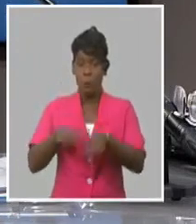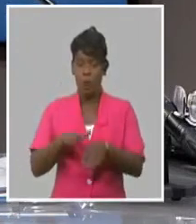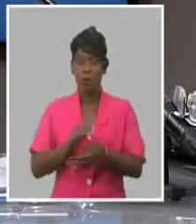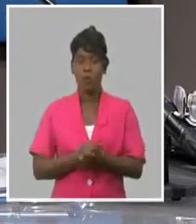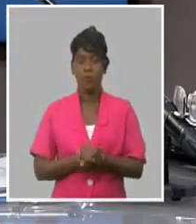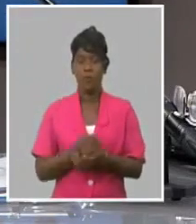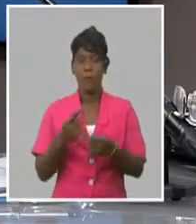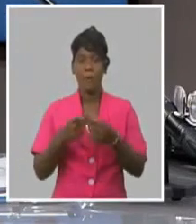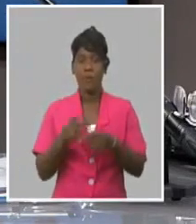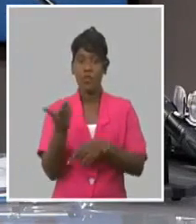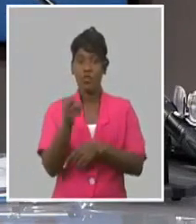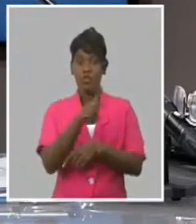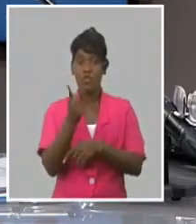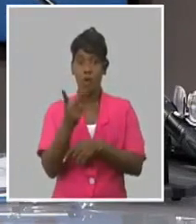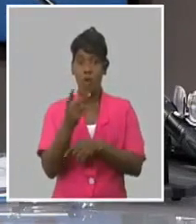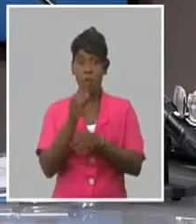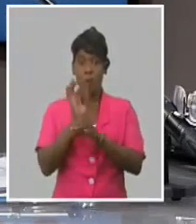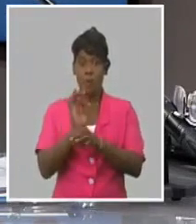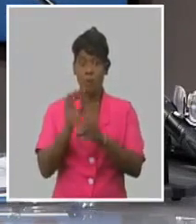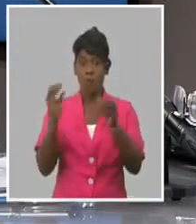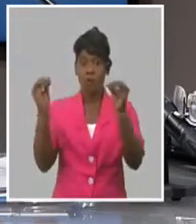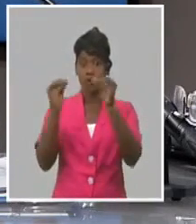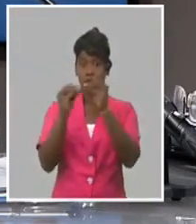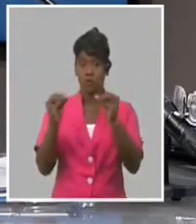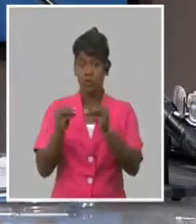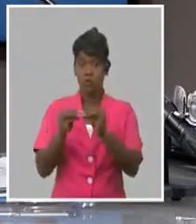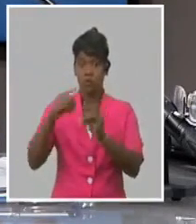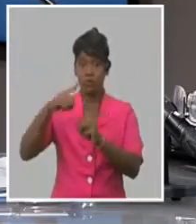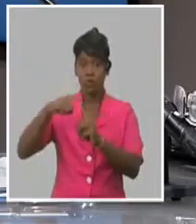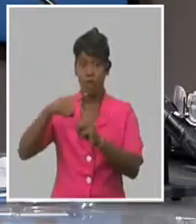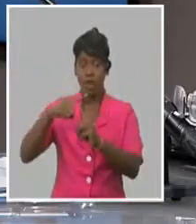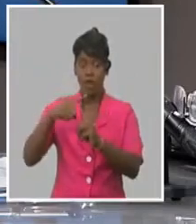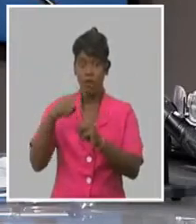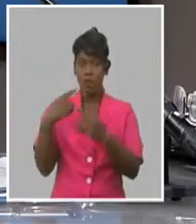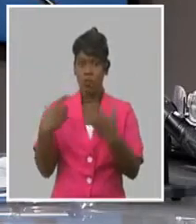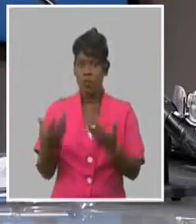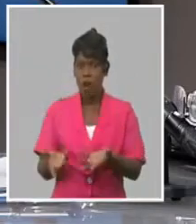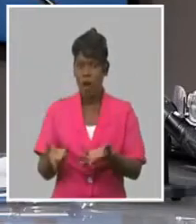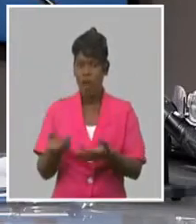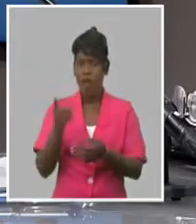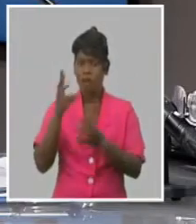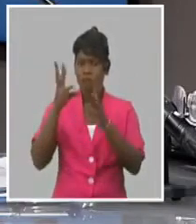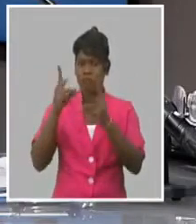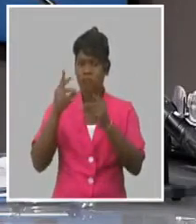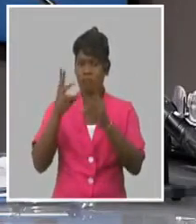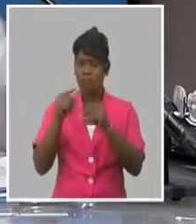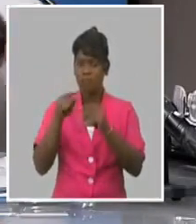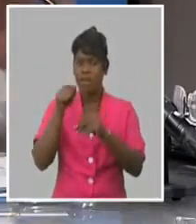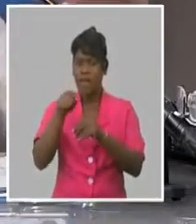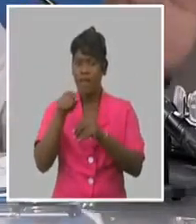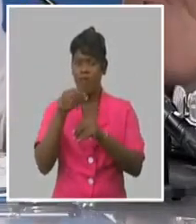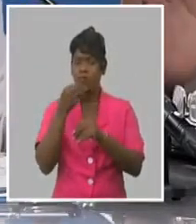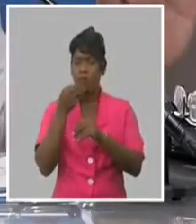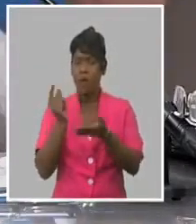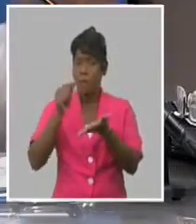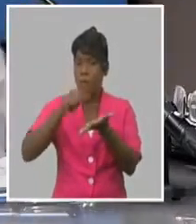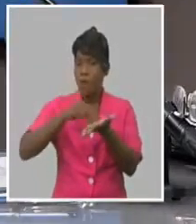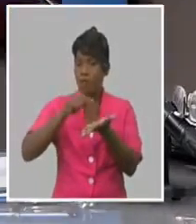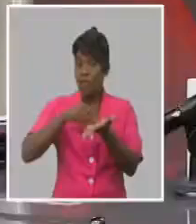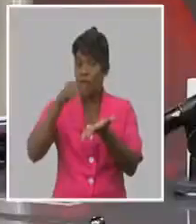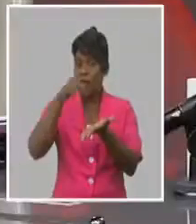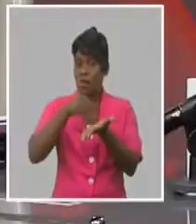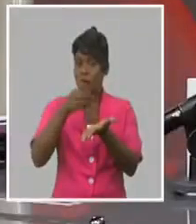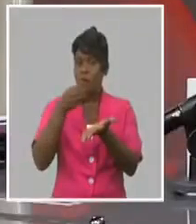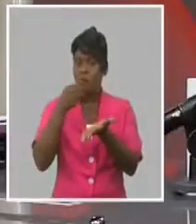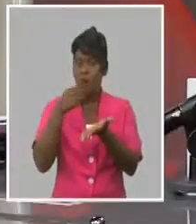mínimo. Y cuando tú sumas el salario mínimo de los dos y los divides entre 3 canastas, que no he dicho el valor